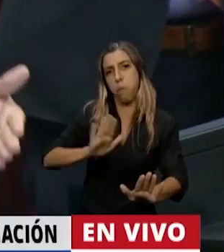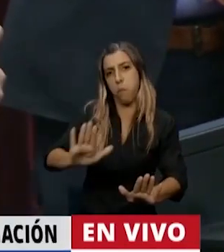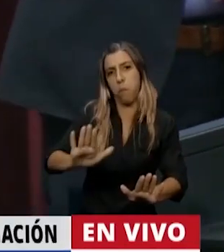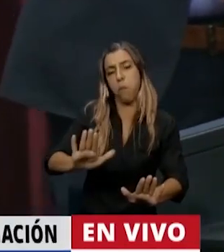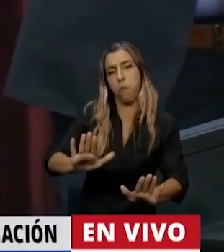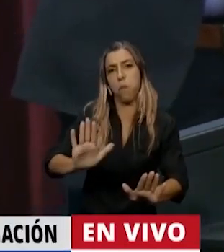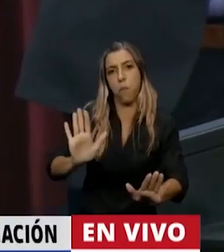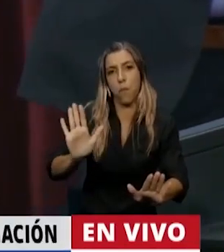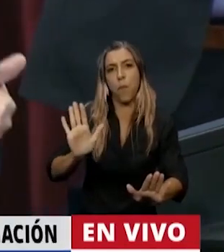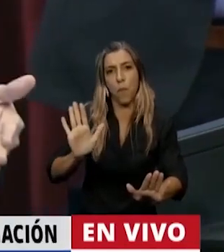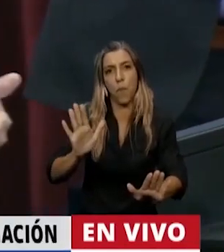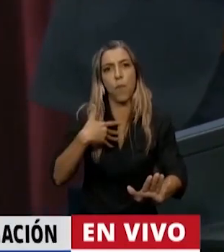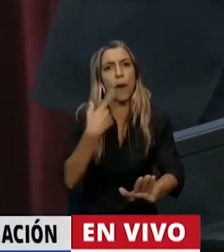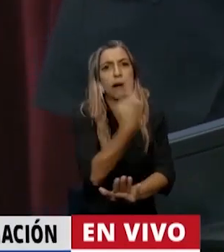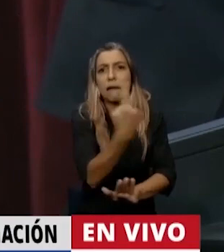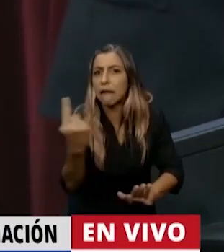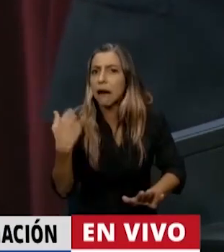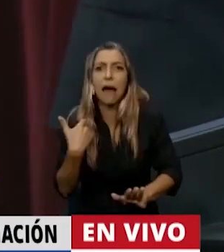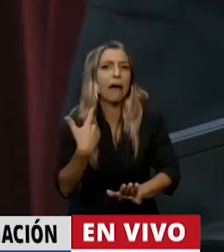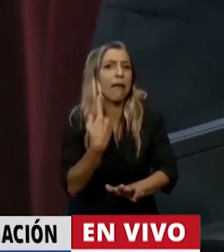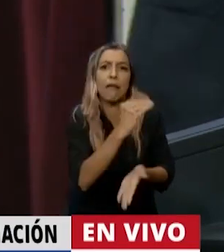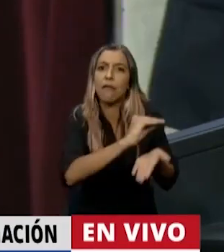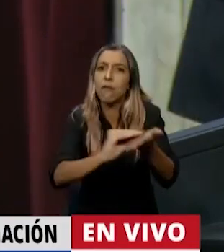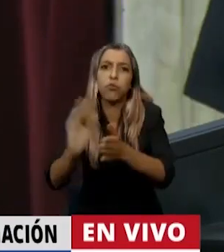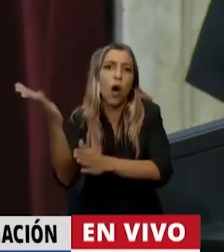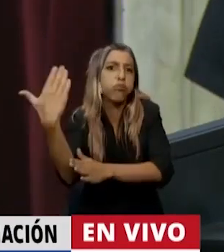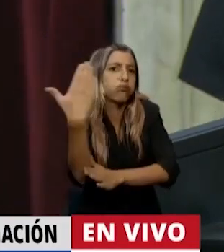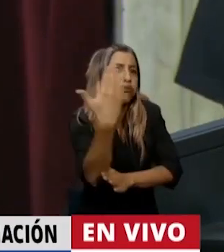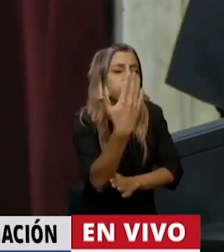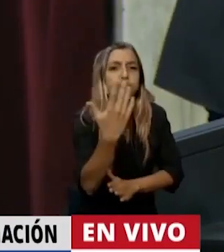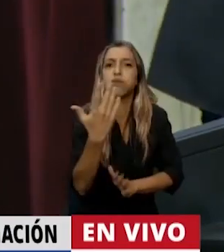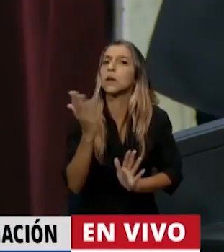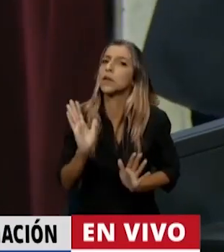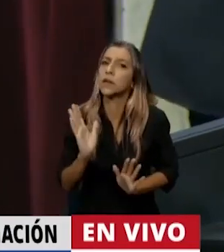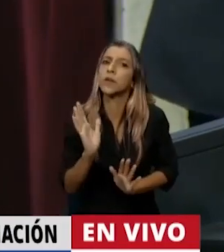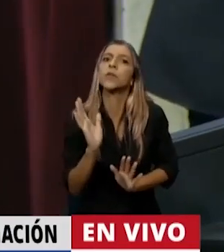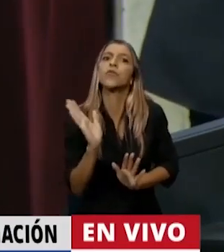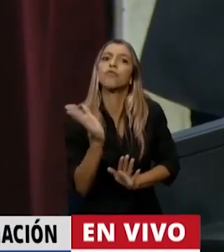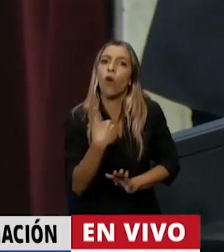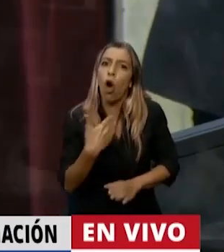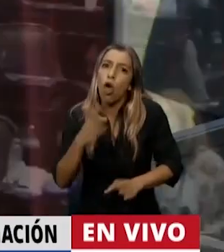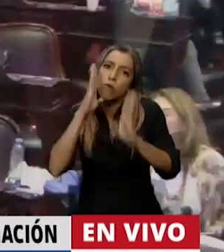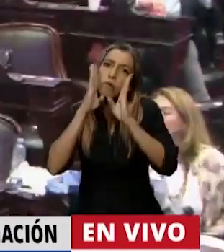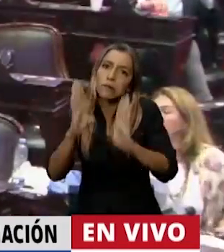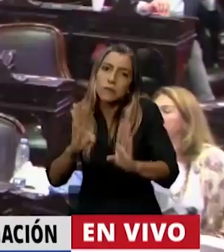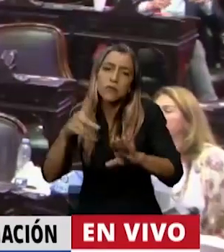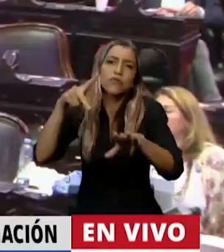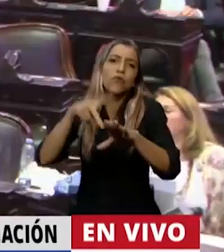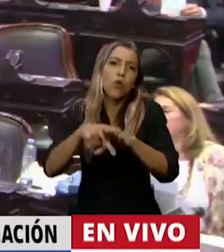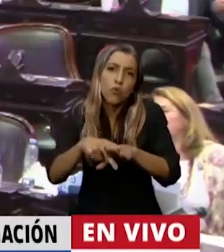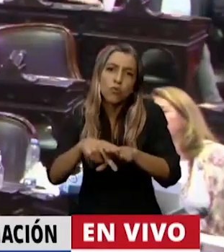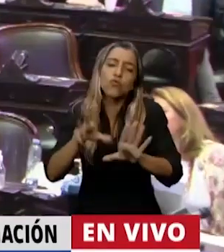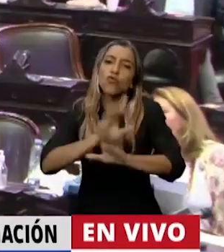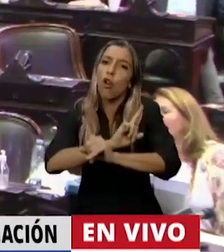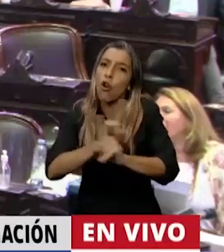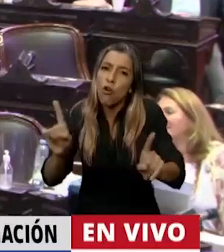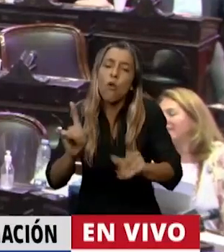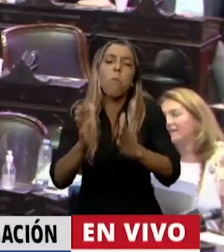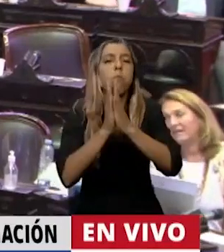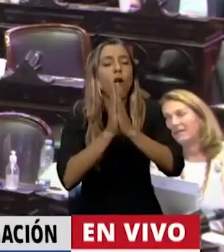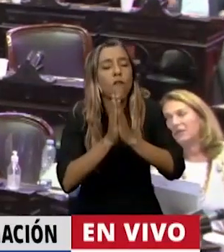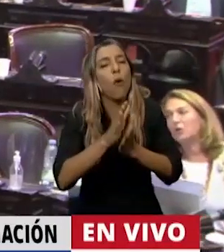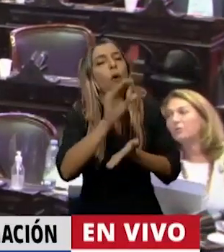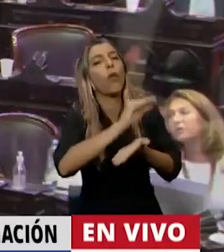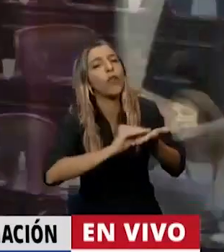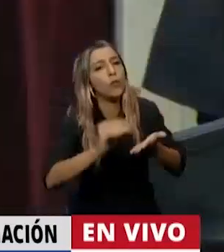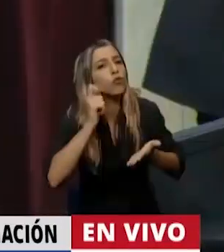Baje un cambio. A cada diputado que habló a lo largo de la noche se lo trató de escuchar y se lo trató de no interrumpir. Termine, diputado